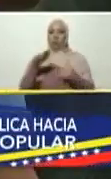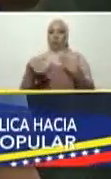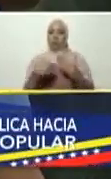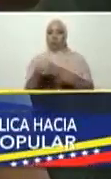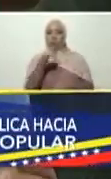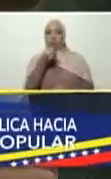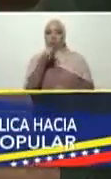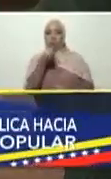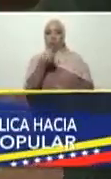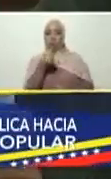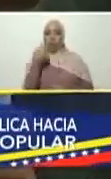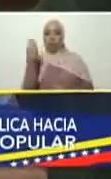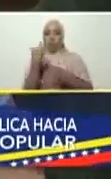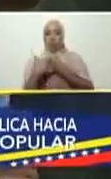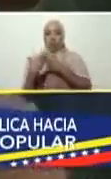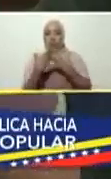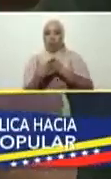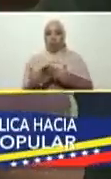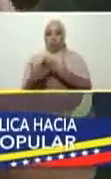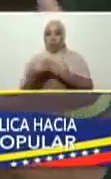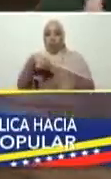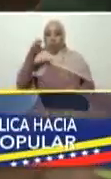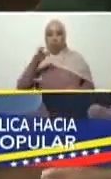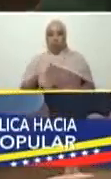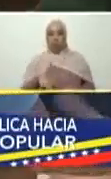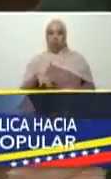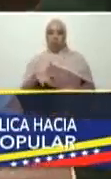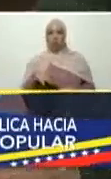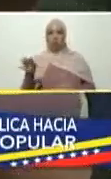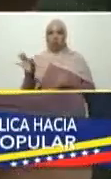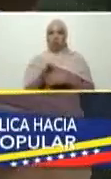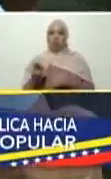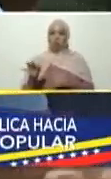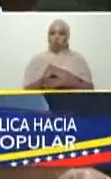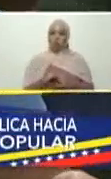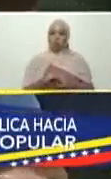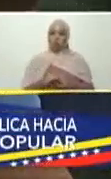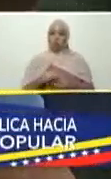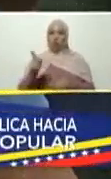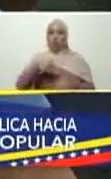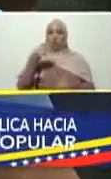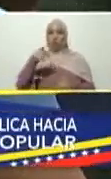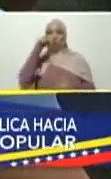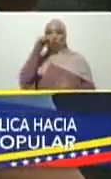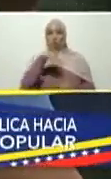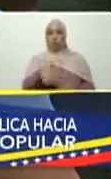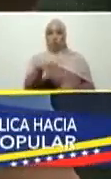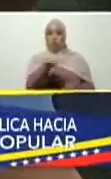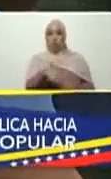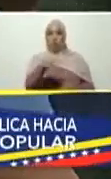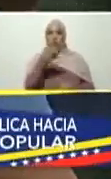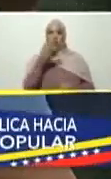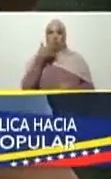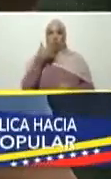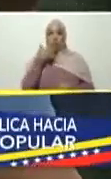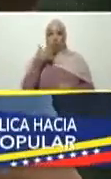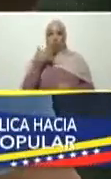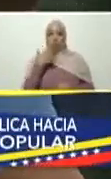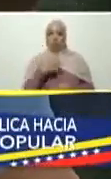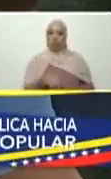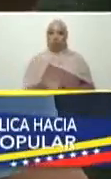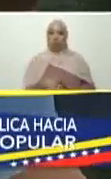esa preconfiguración del Estado y su funcionamiento, su política pública. Un ejemplo, así como